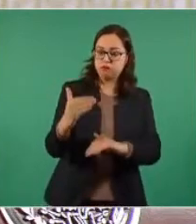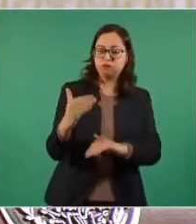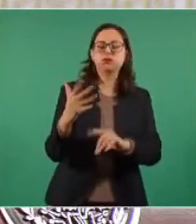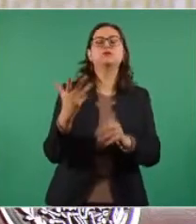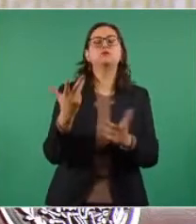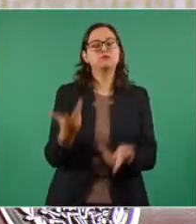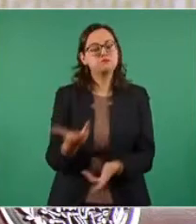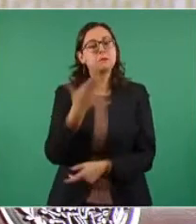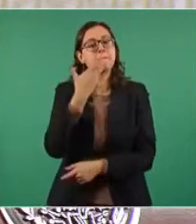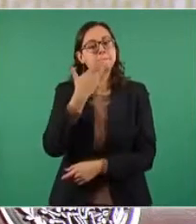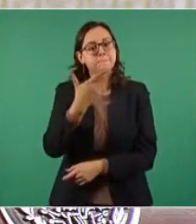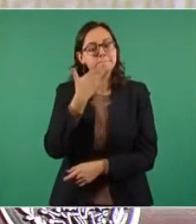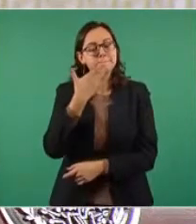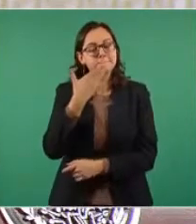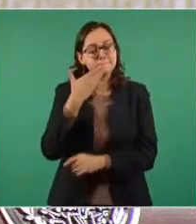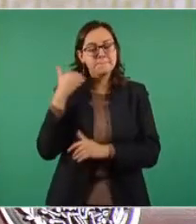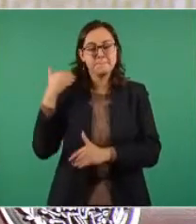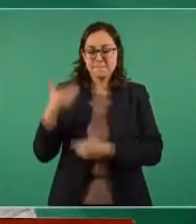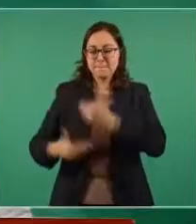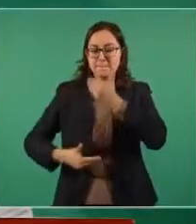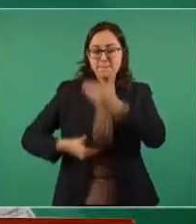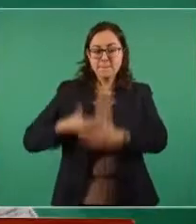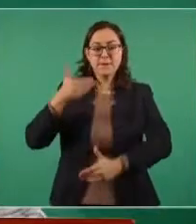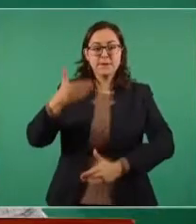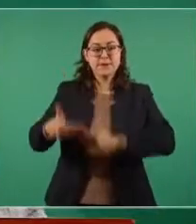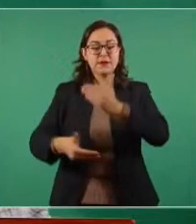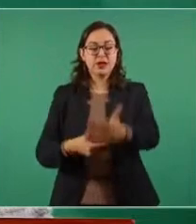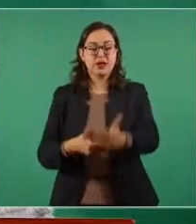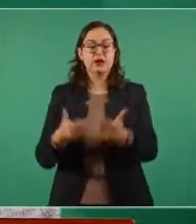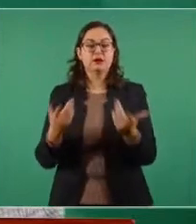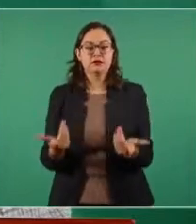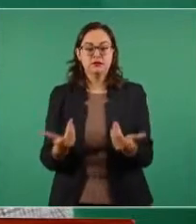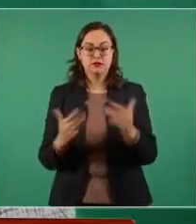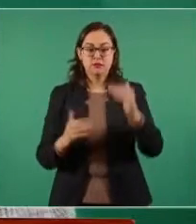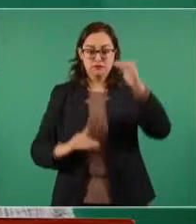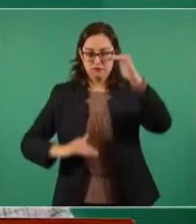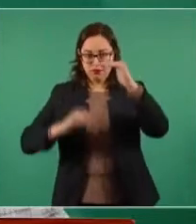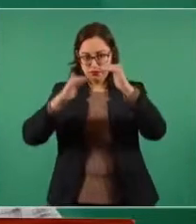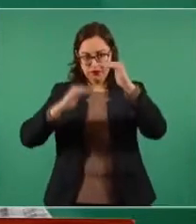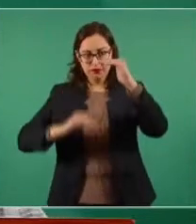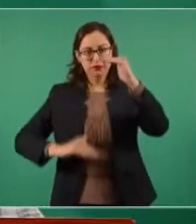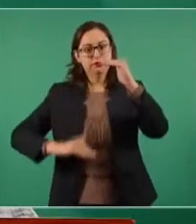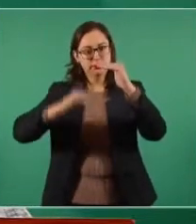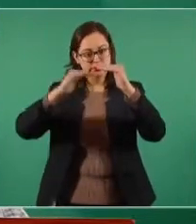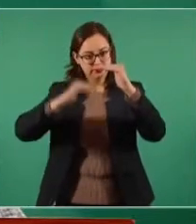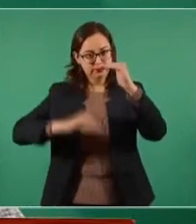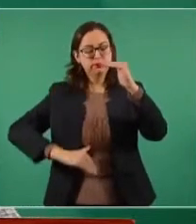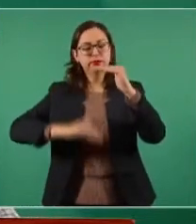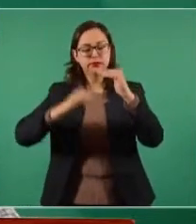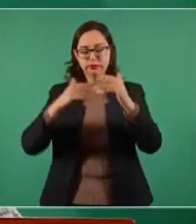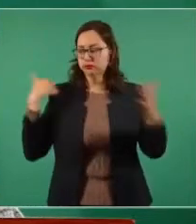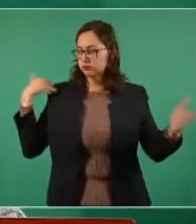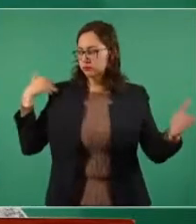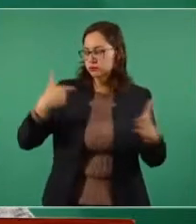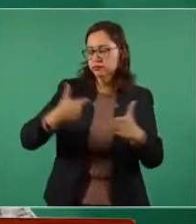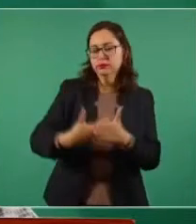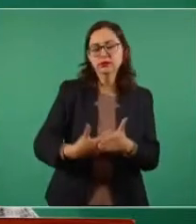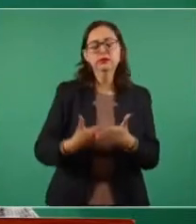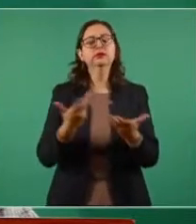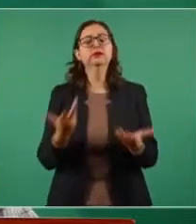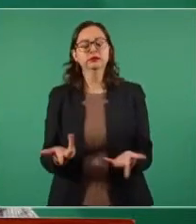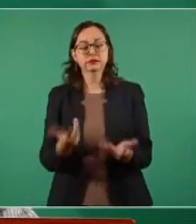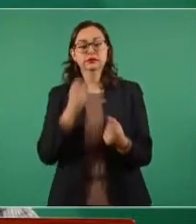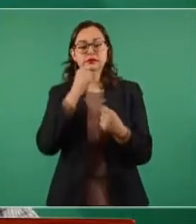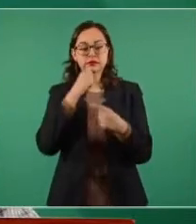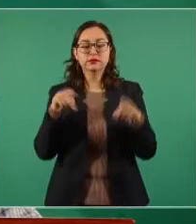resultado incluso los promedios han estado por abajo del promedio de los mismos precios máximos y mientras